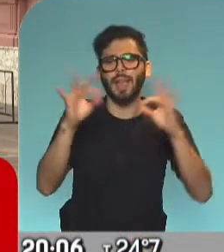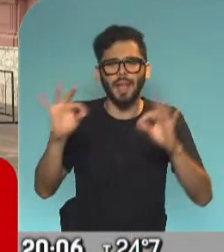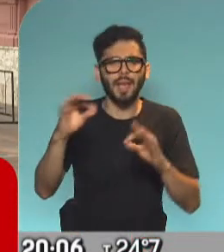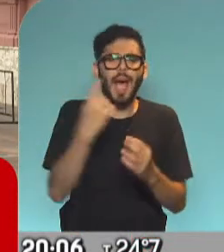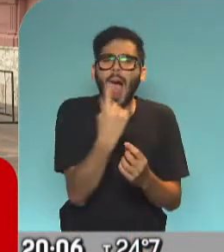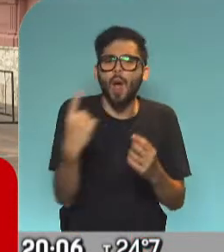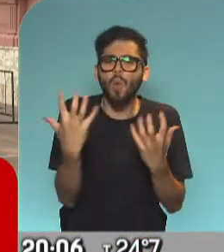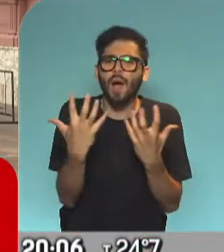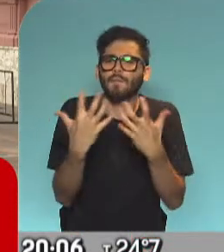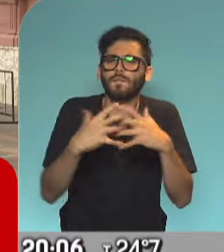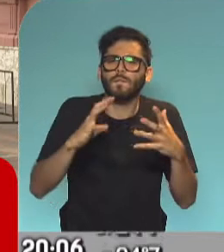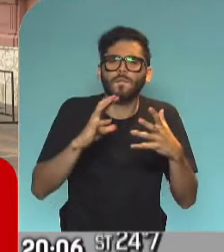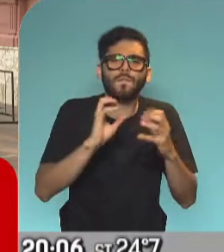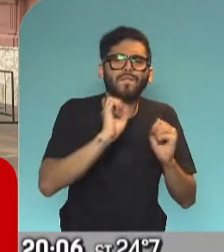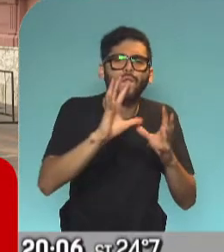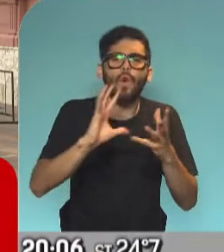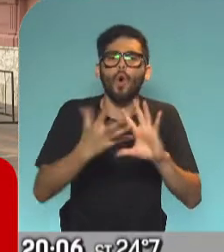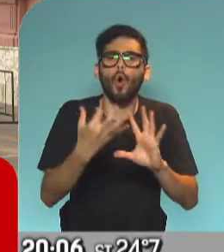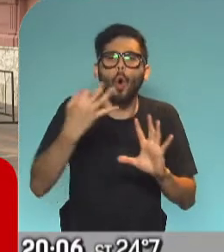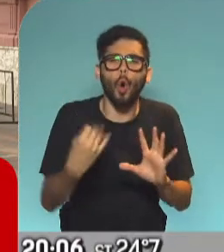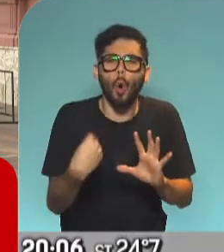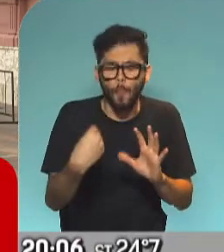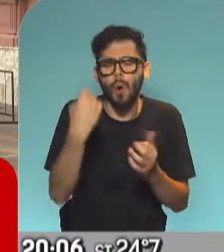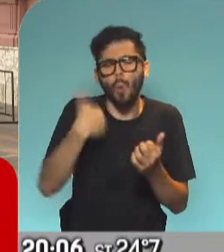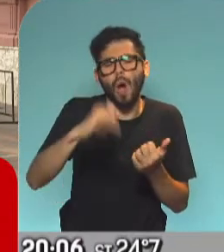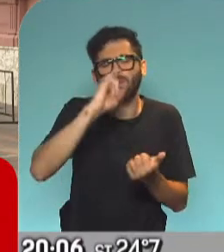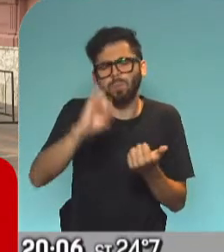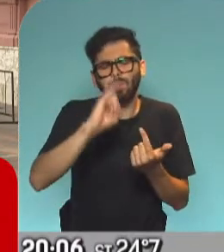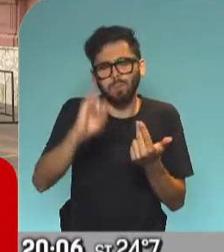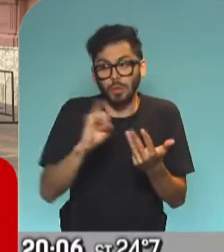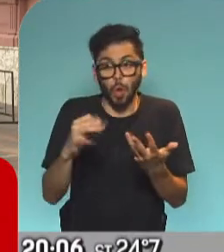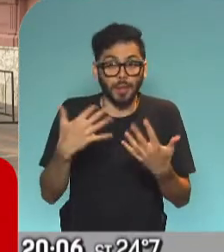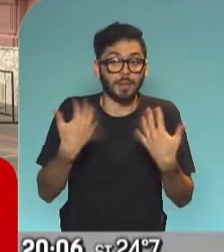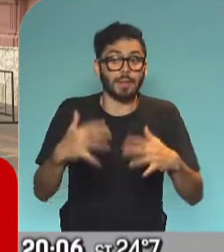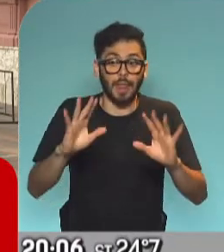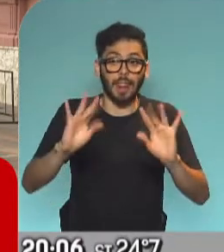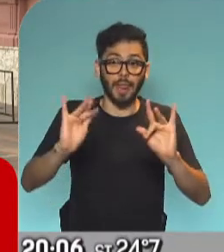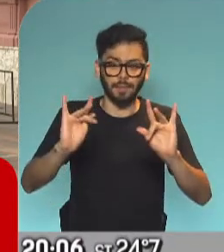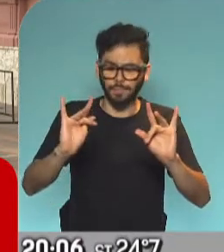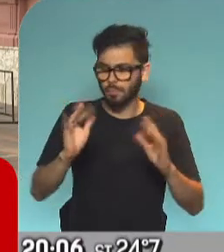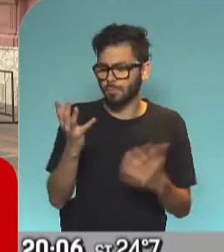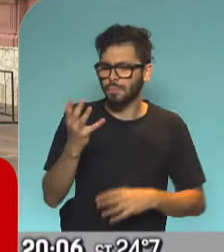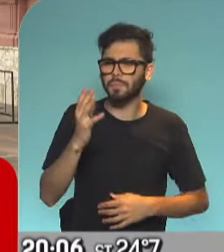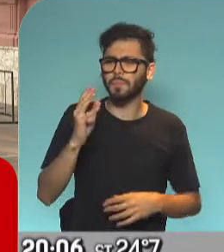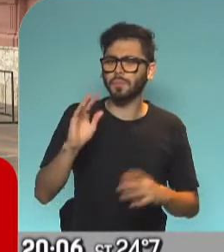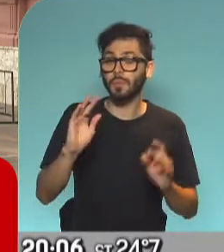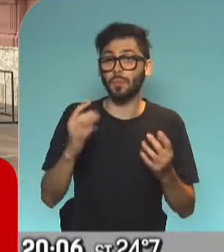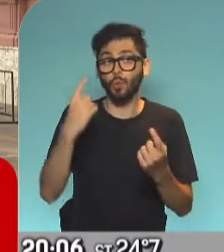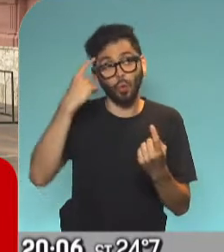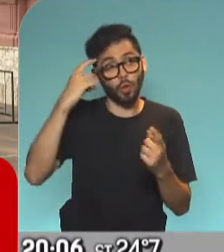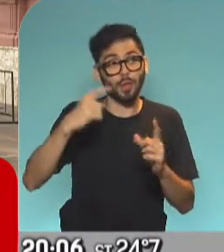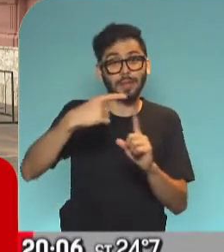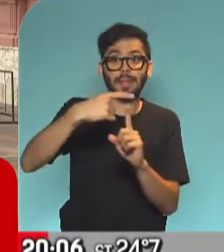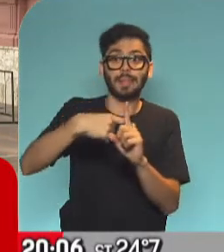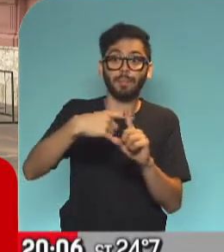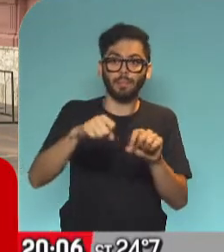tiene su propia complejidad. Y bueno, hay que estar a la altura de este desafío. Y no solamente la complejidad de la temperatura que